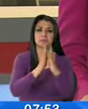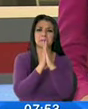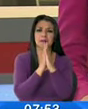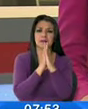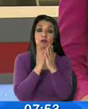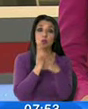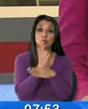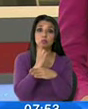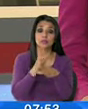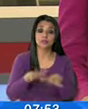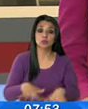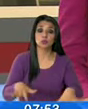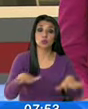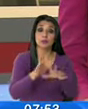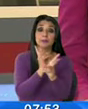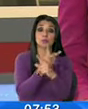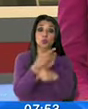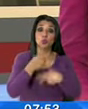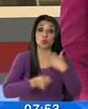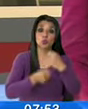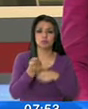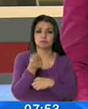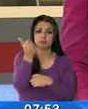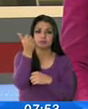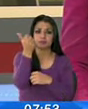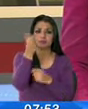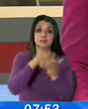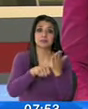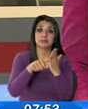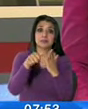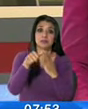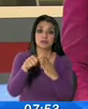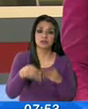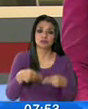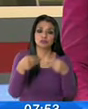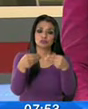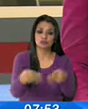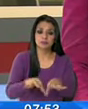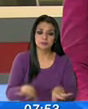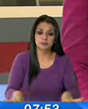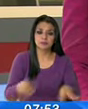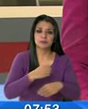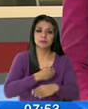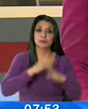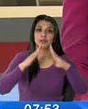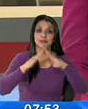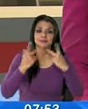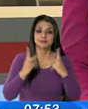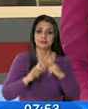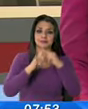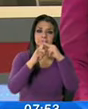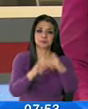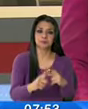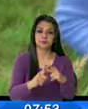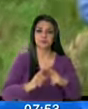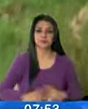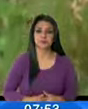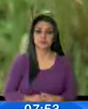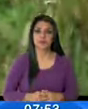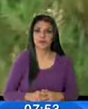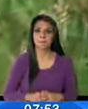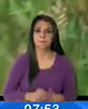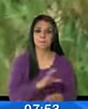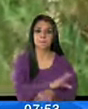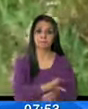uso de suero en otros productos lácteos. El ministerio además entregó escrituras y créditos a los agricultores. En el campo,